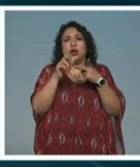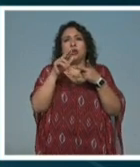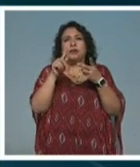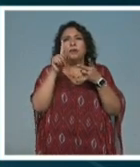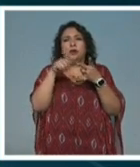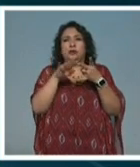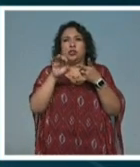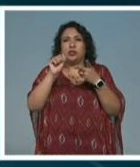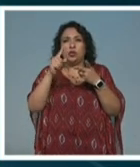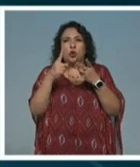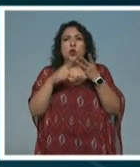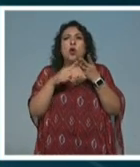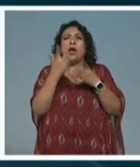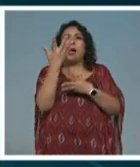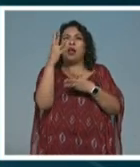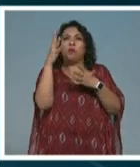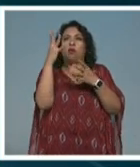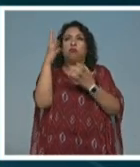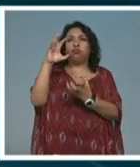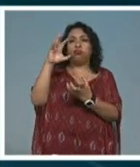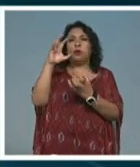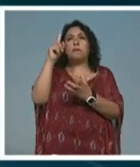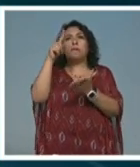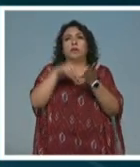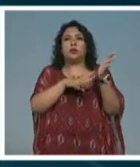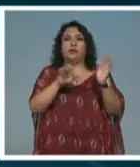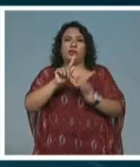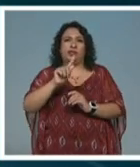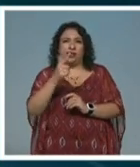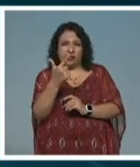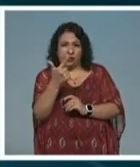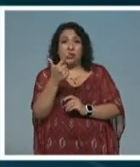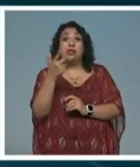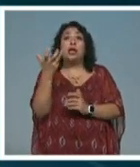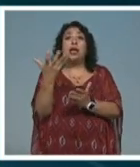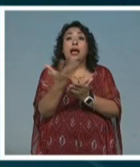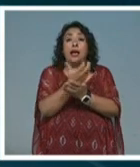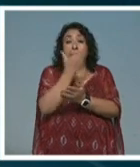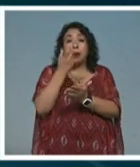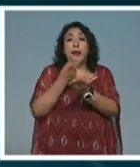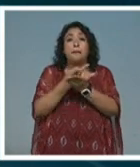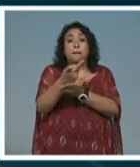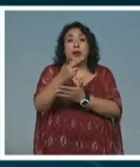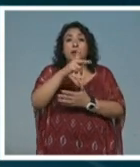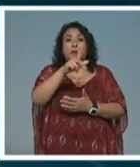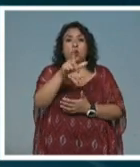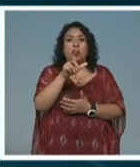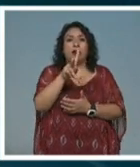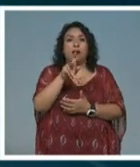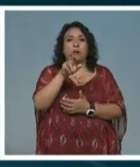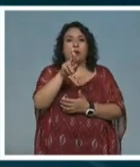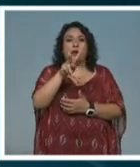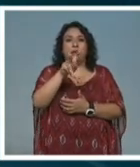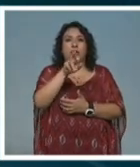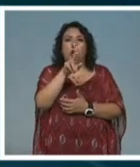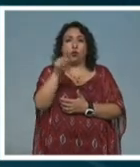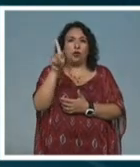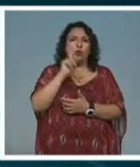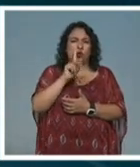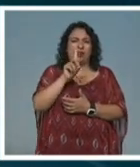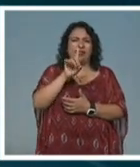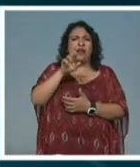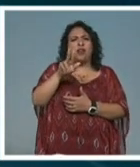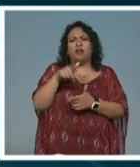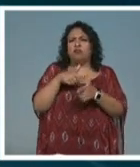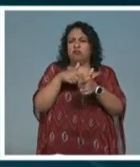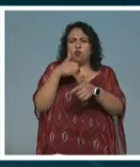1961, y Árboles petrificados, de 1977, con el que ganó el premio Javier Villaurrutia. Pero Dávila se